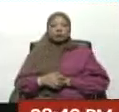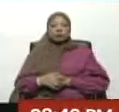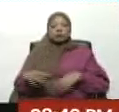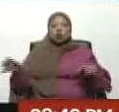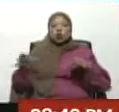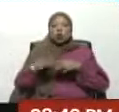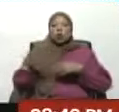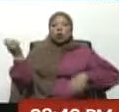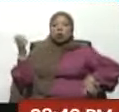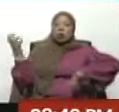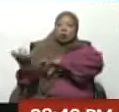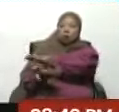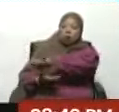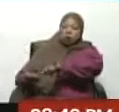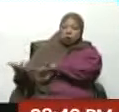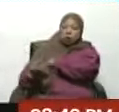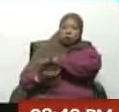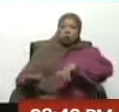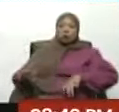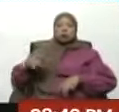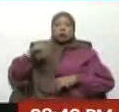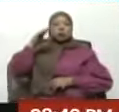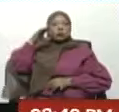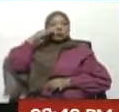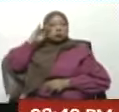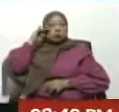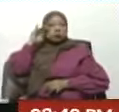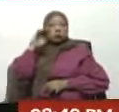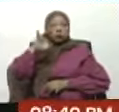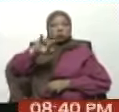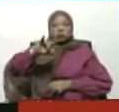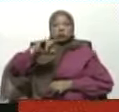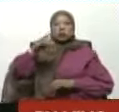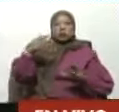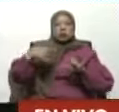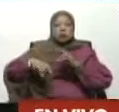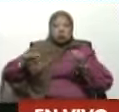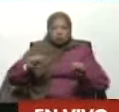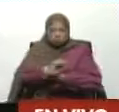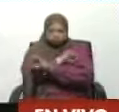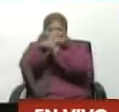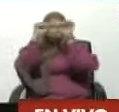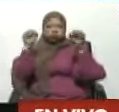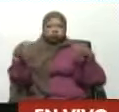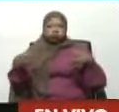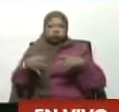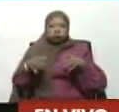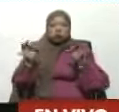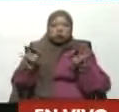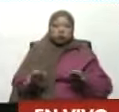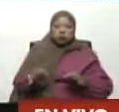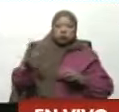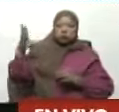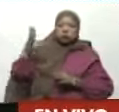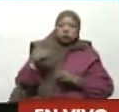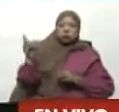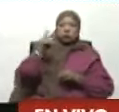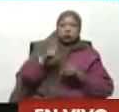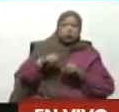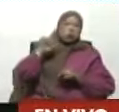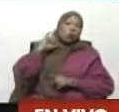de delincuentes por redes sociales a reivindicar que explotaron la subestación de